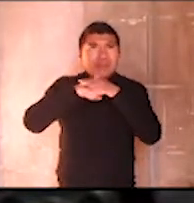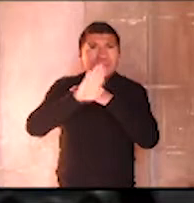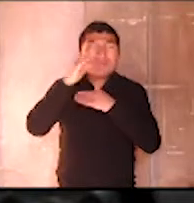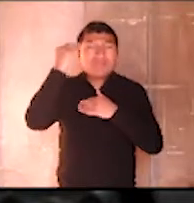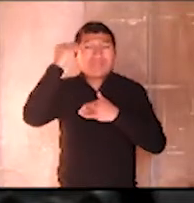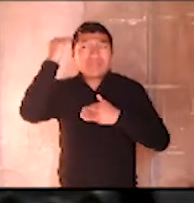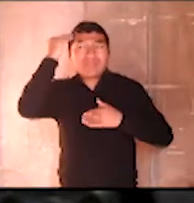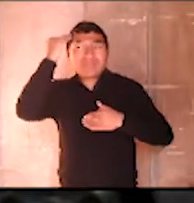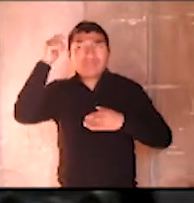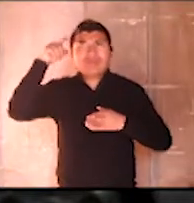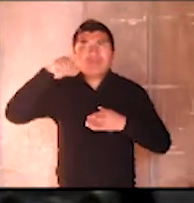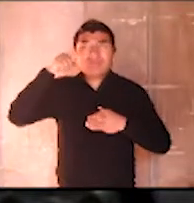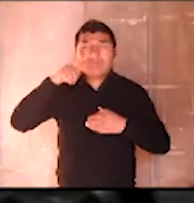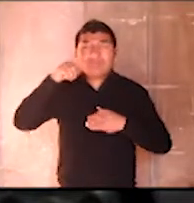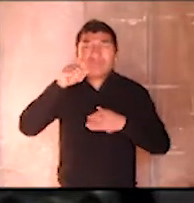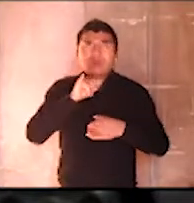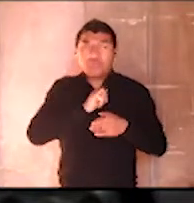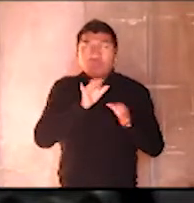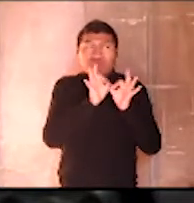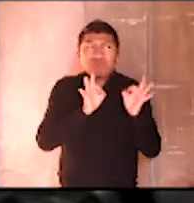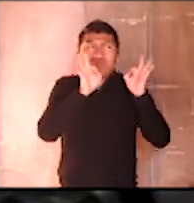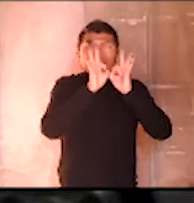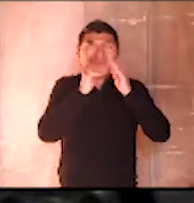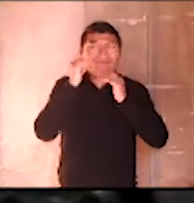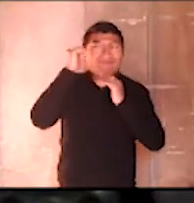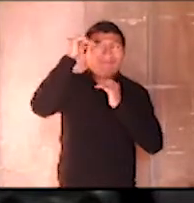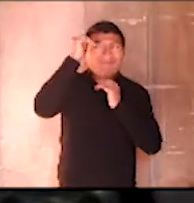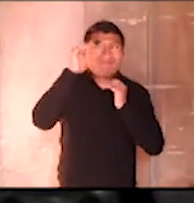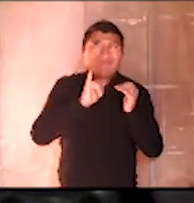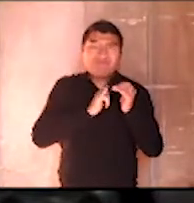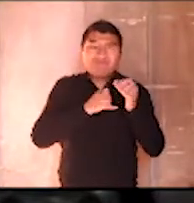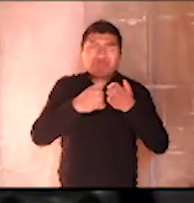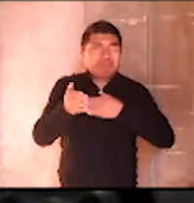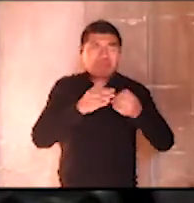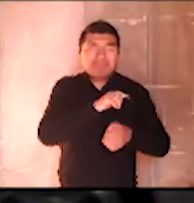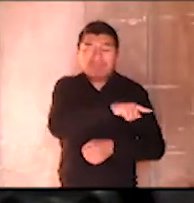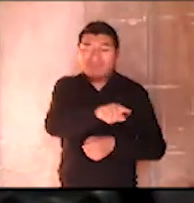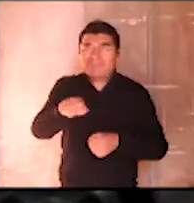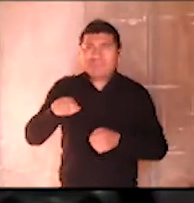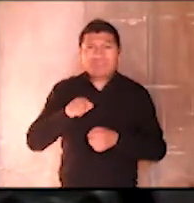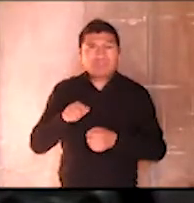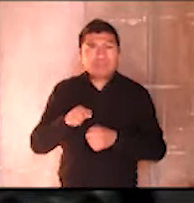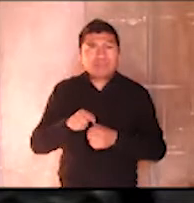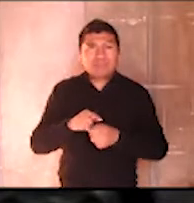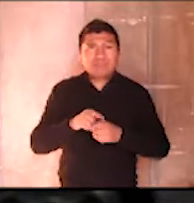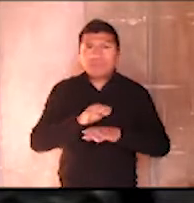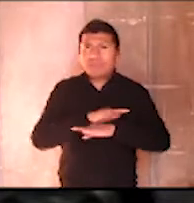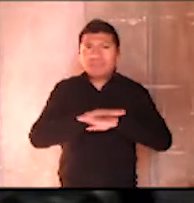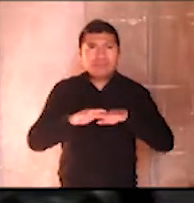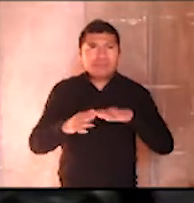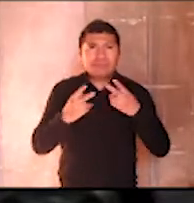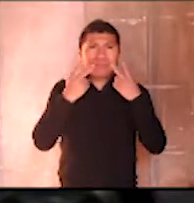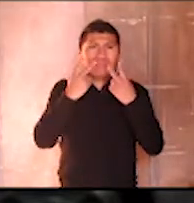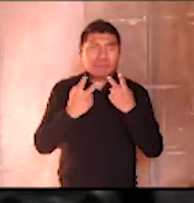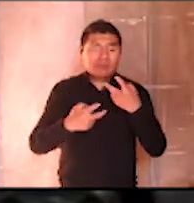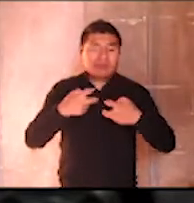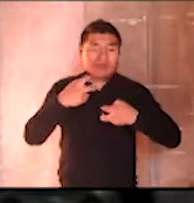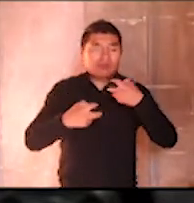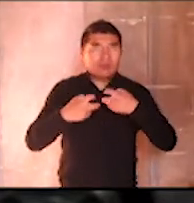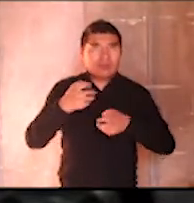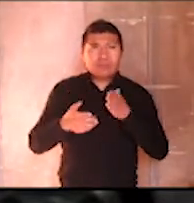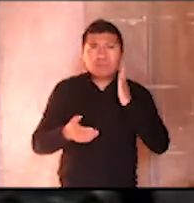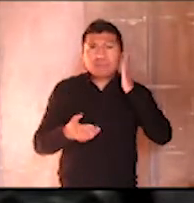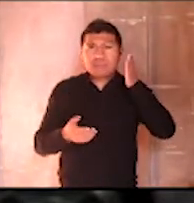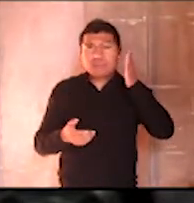la necesidad de ser importantes, de ser más que los demás, sin medir consecuencias.